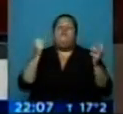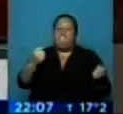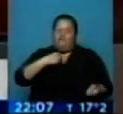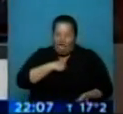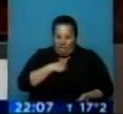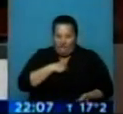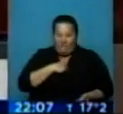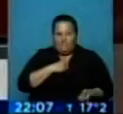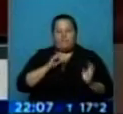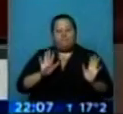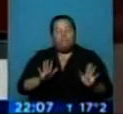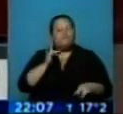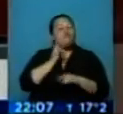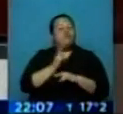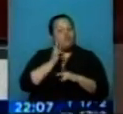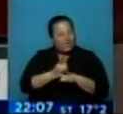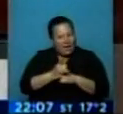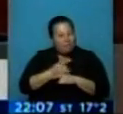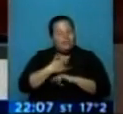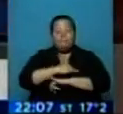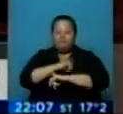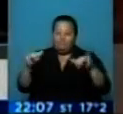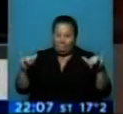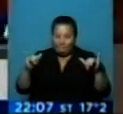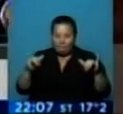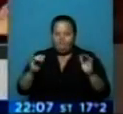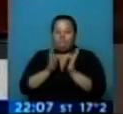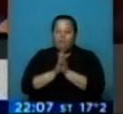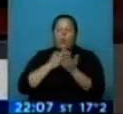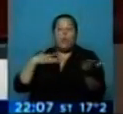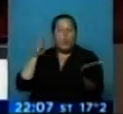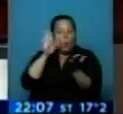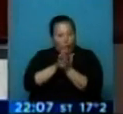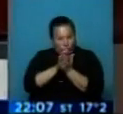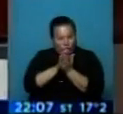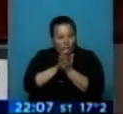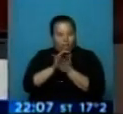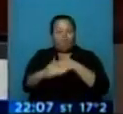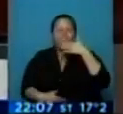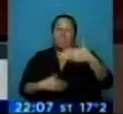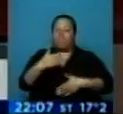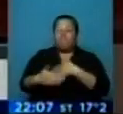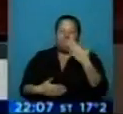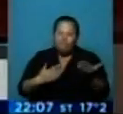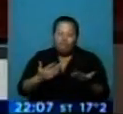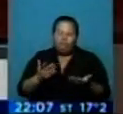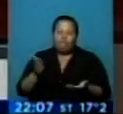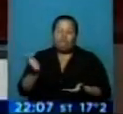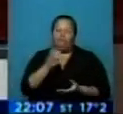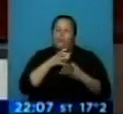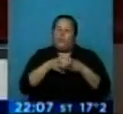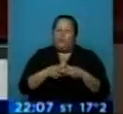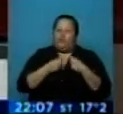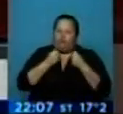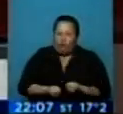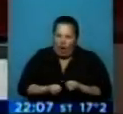fe. Y como siempre, los convoco a que juntos desarrollemos toda la